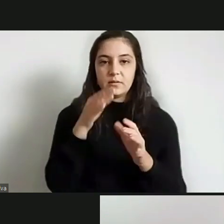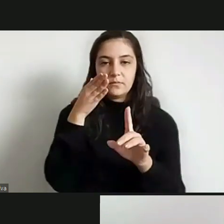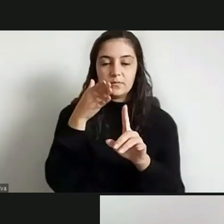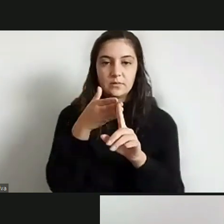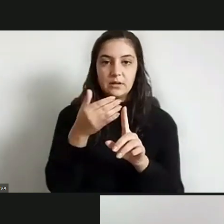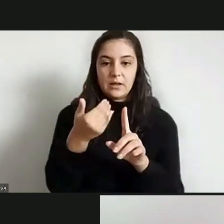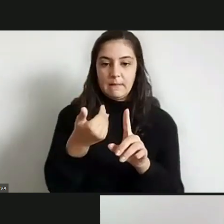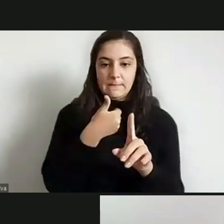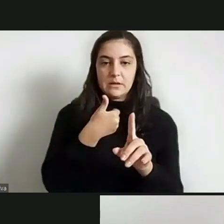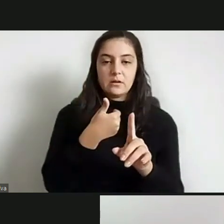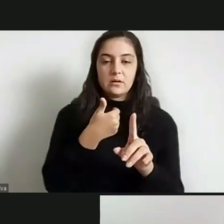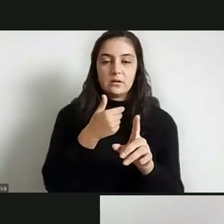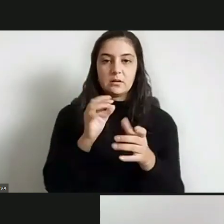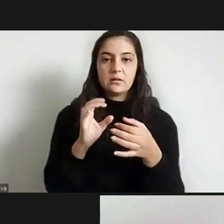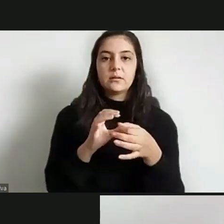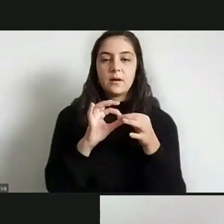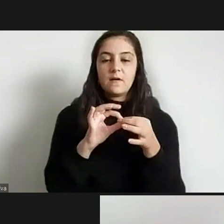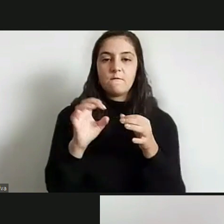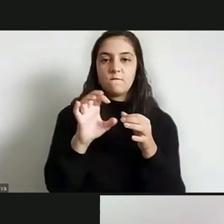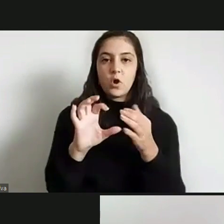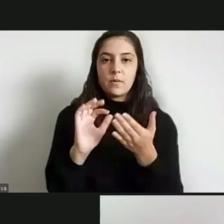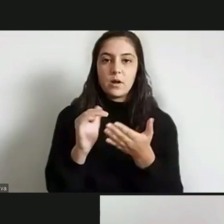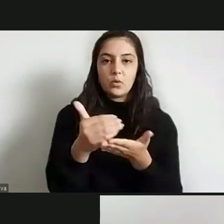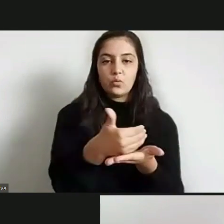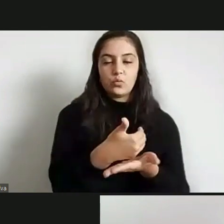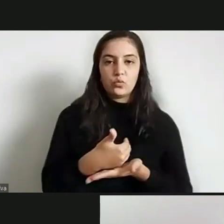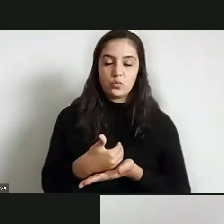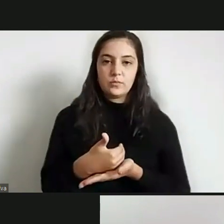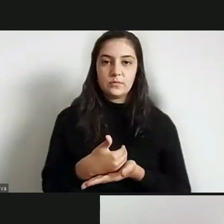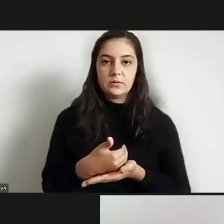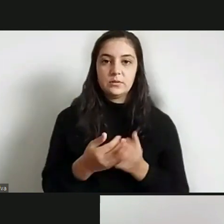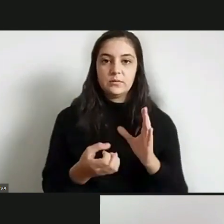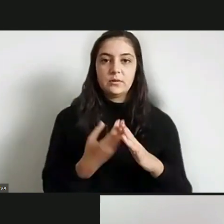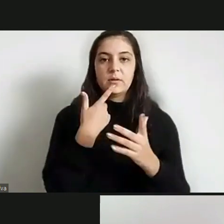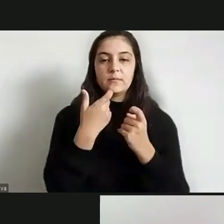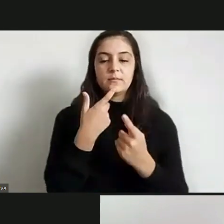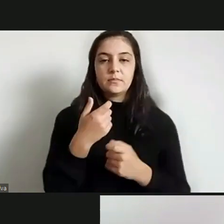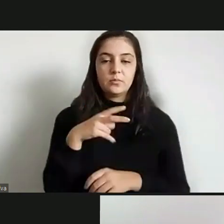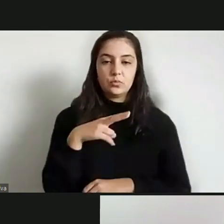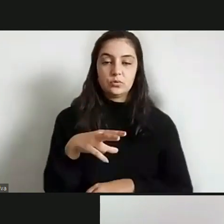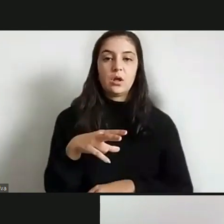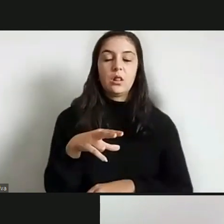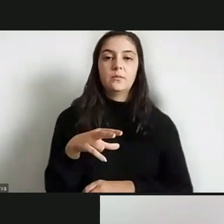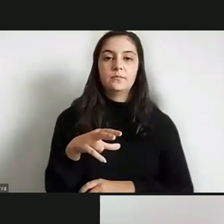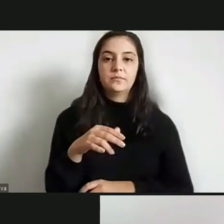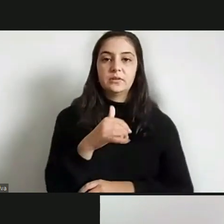mí, que está vinculado con la muestra en la que se implementó el cuestionario en Portugal, y la segunda pregunta se